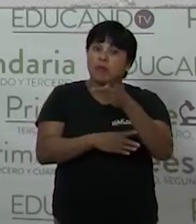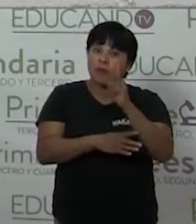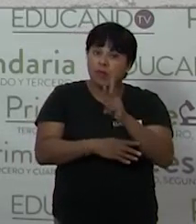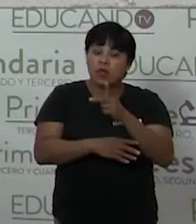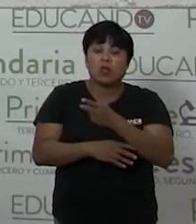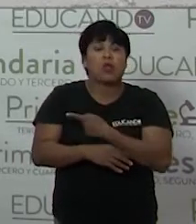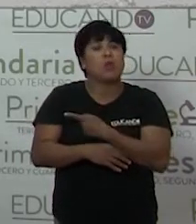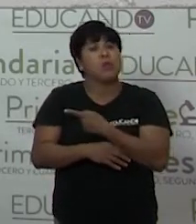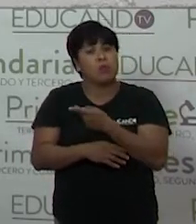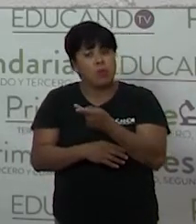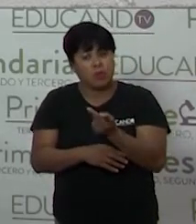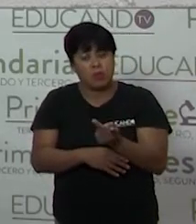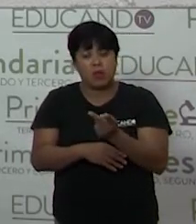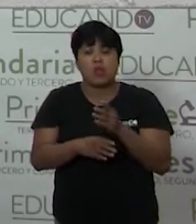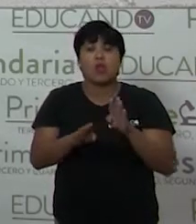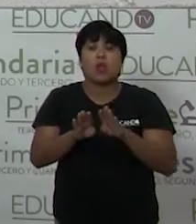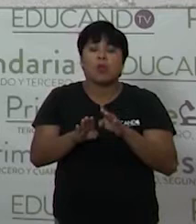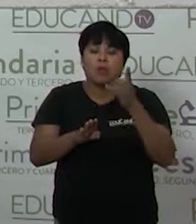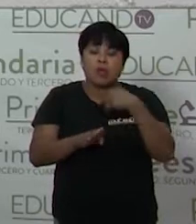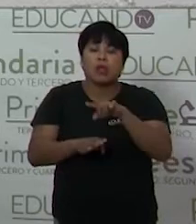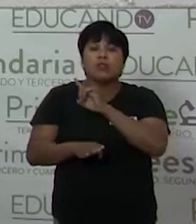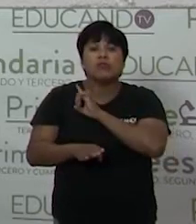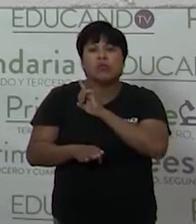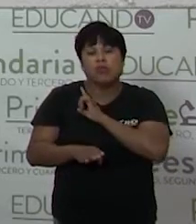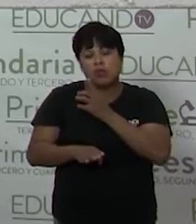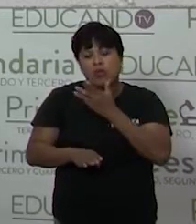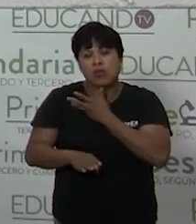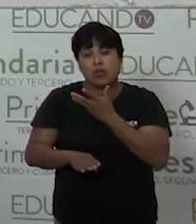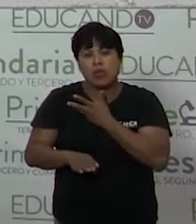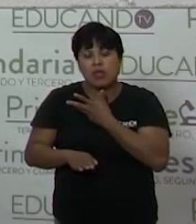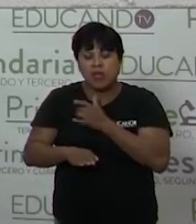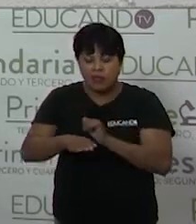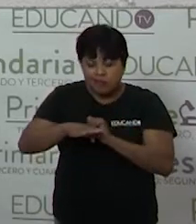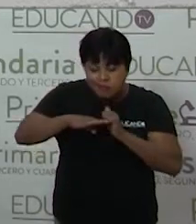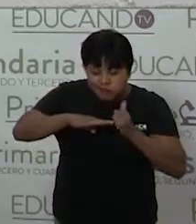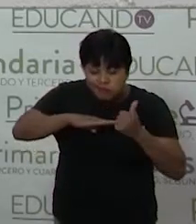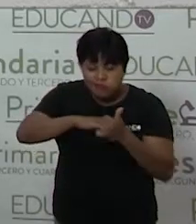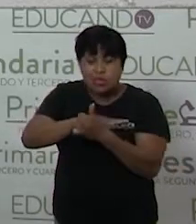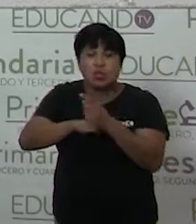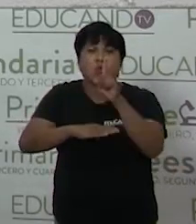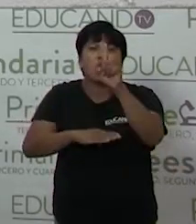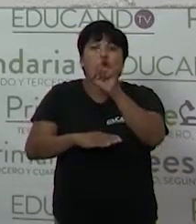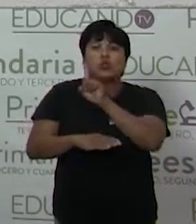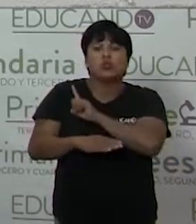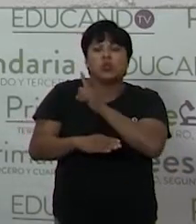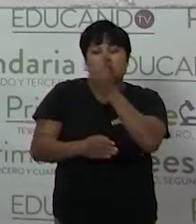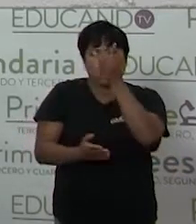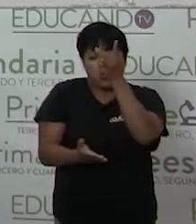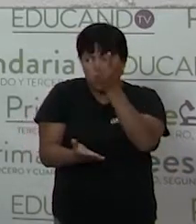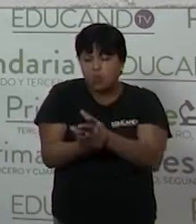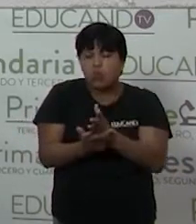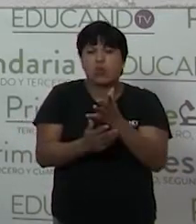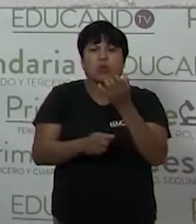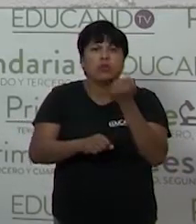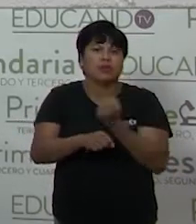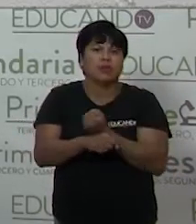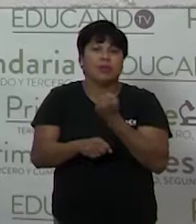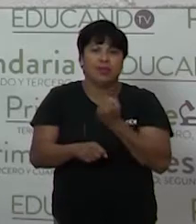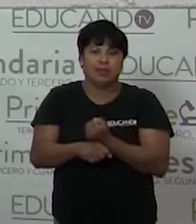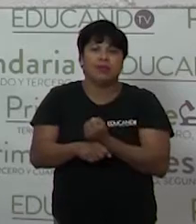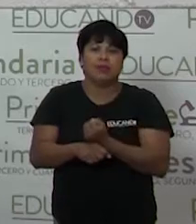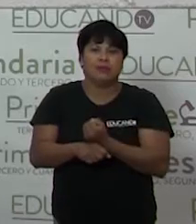pero tan pobre como para que solo le quedara cuero para hacer un único par de